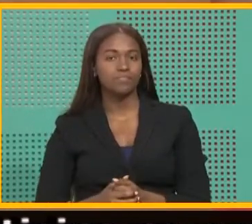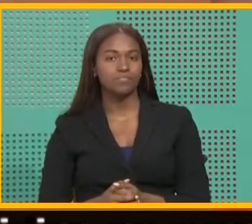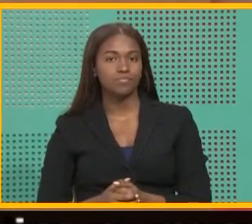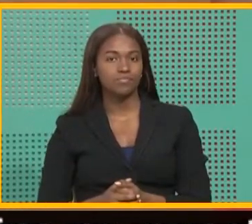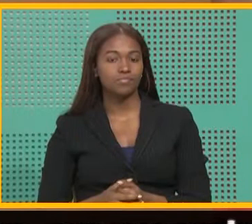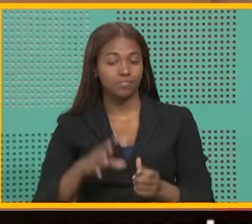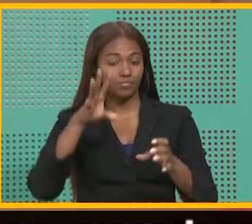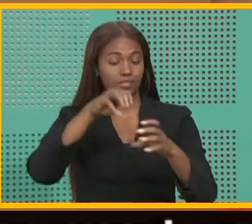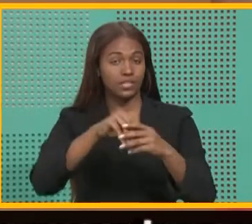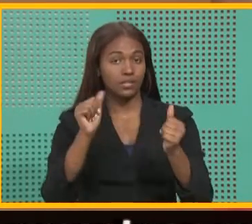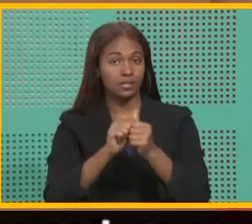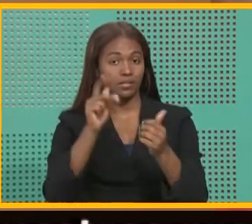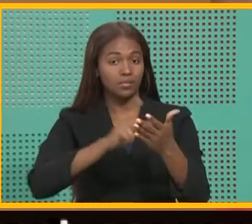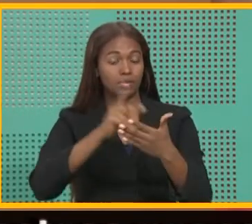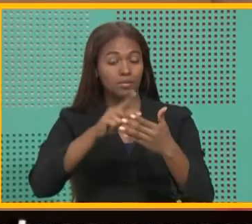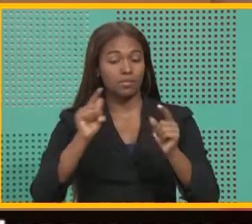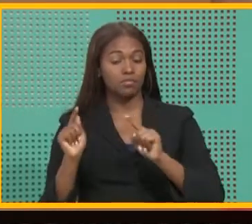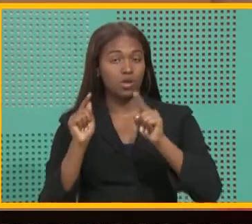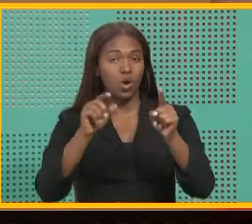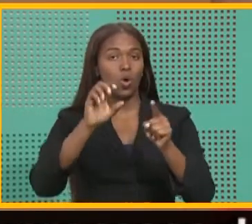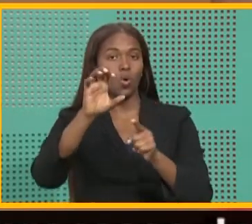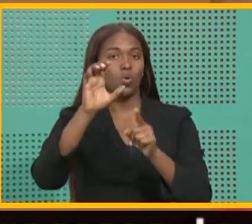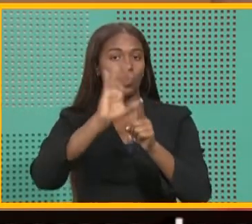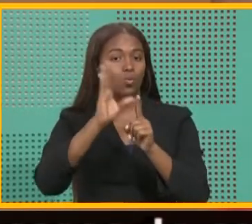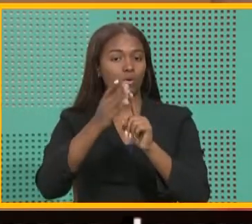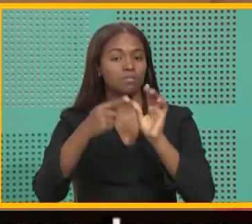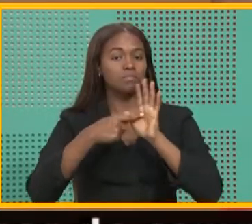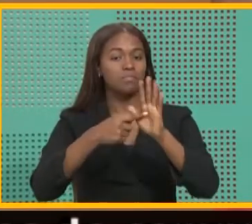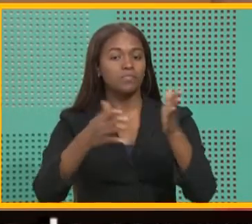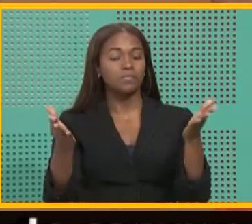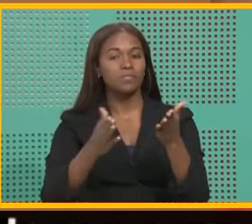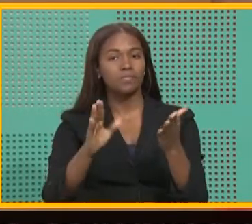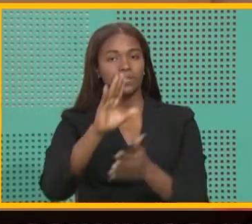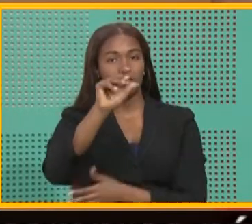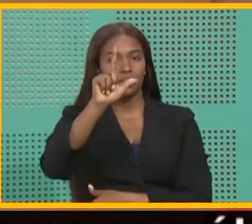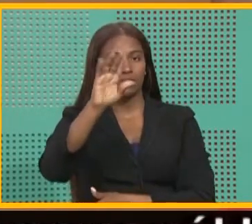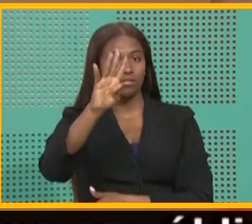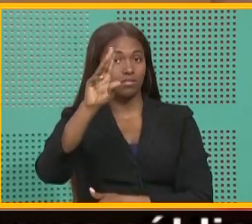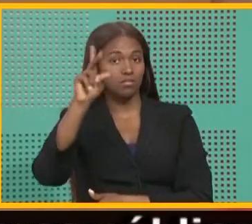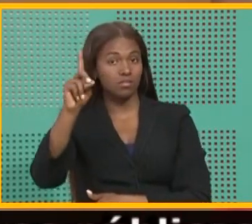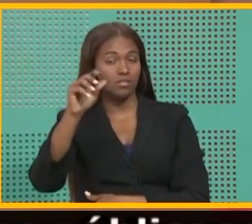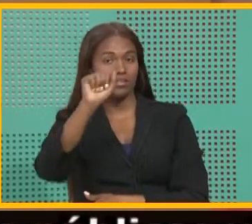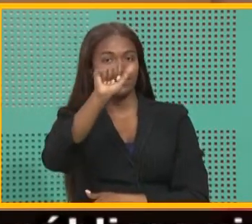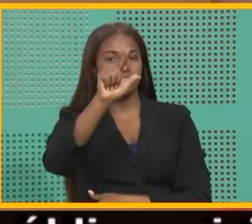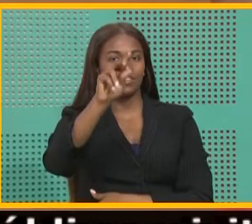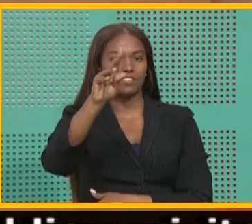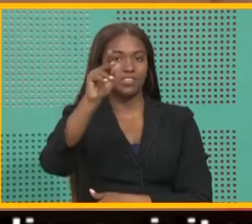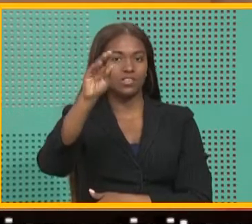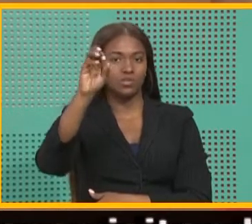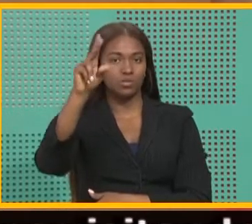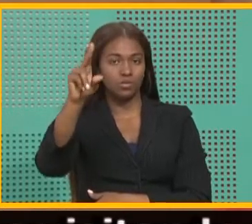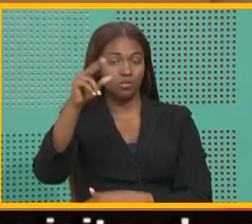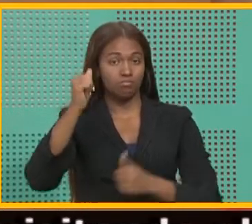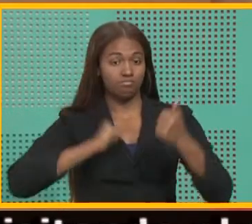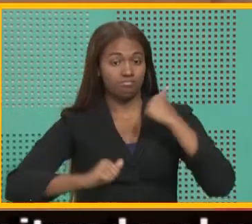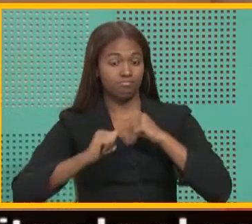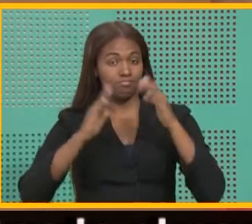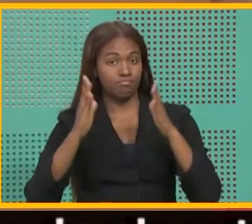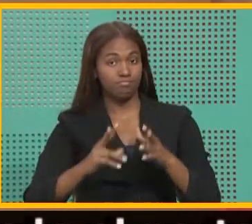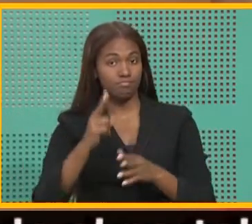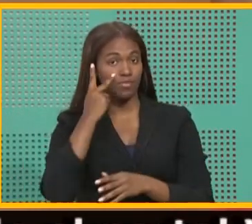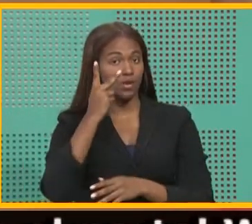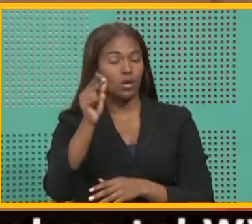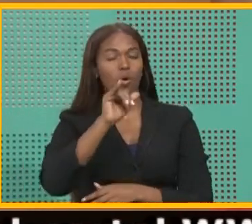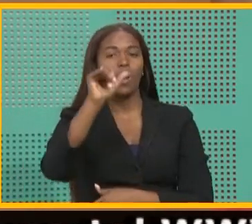Al participar en el programa Cita Cultural que se transmite por este canal 4RD, Salvador Vergés, artista visual, y